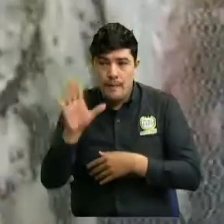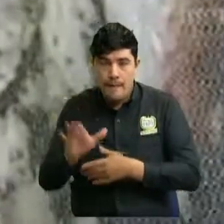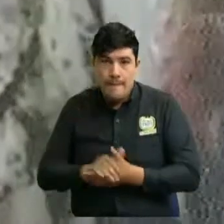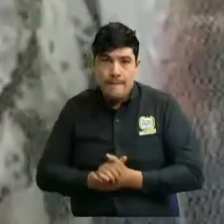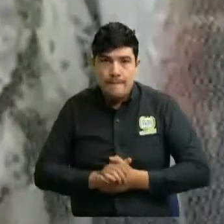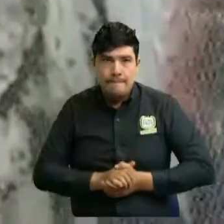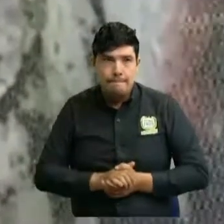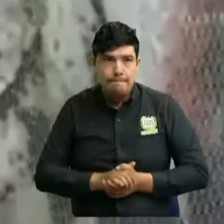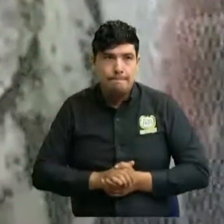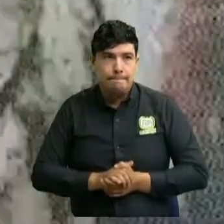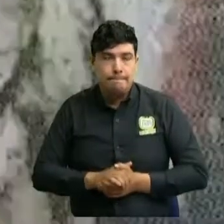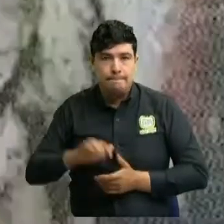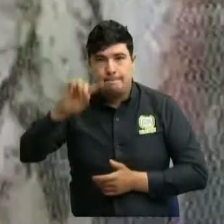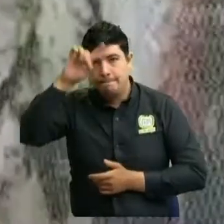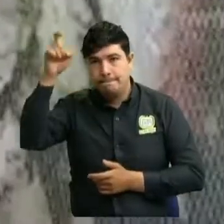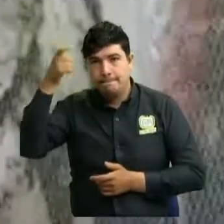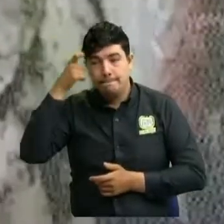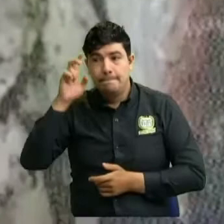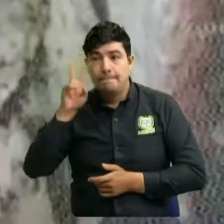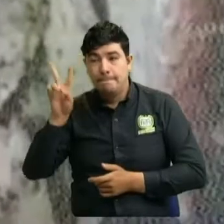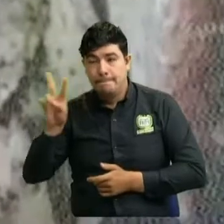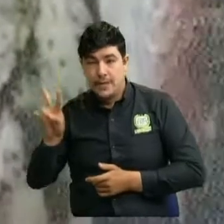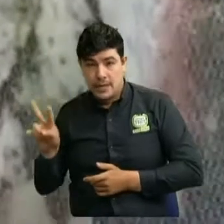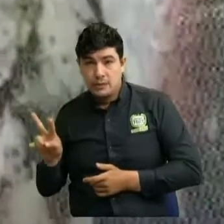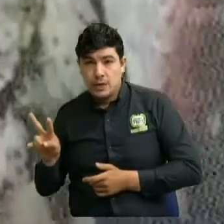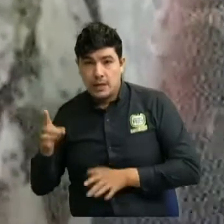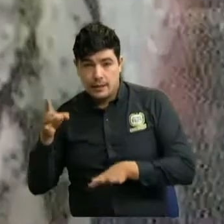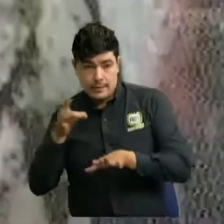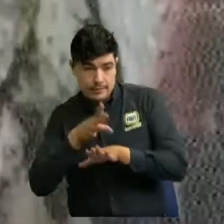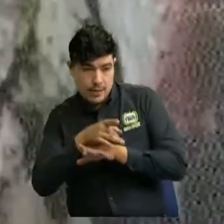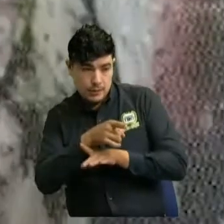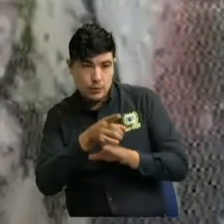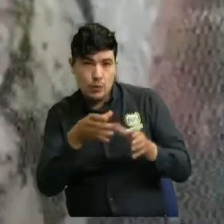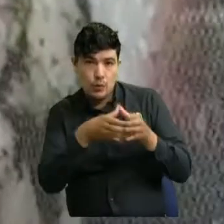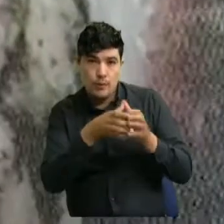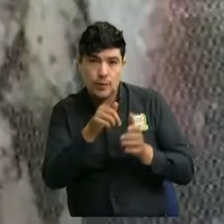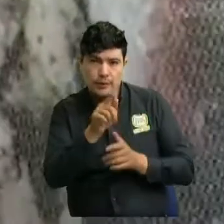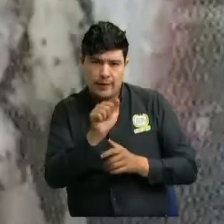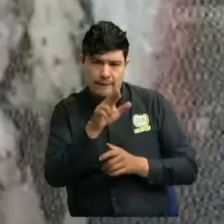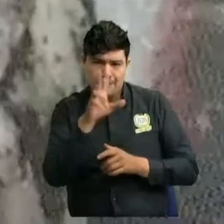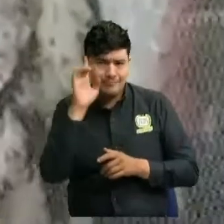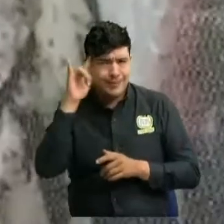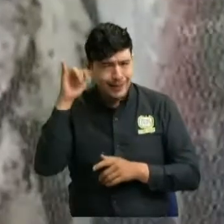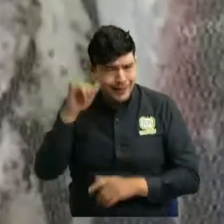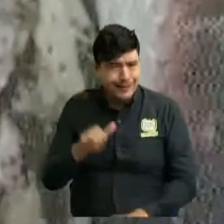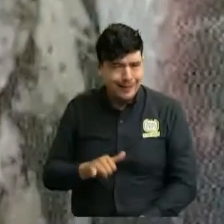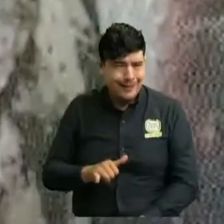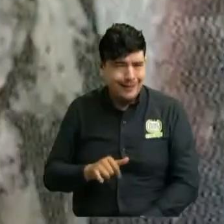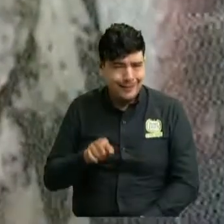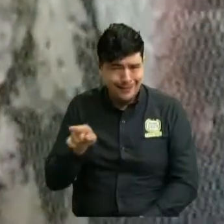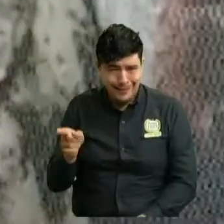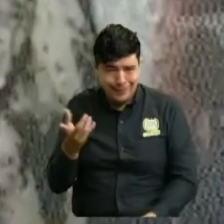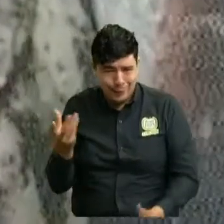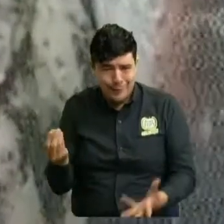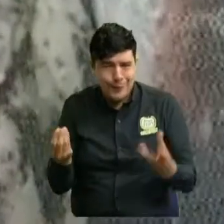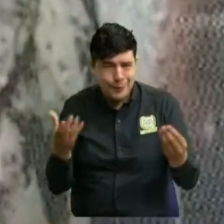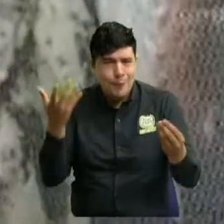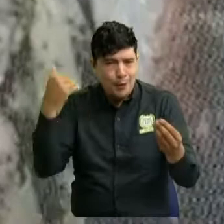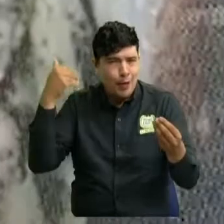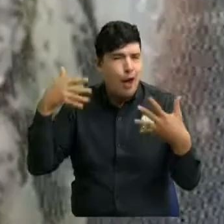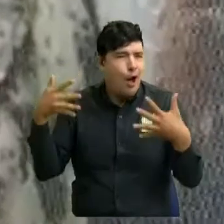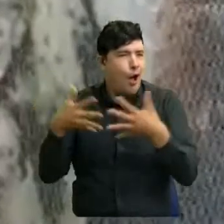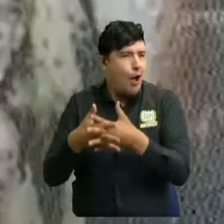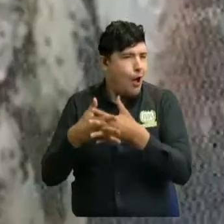venezolano contra las FARC, ¿vamos a creer que de un momento a otro se dio un cambio de opinión y que se